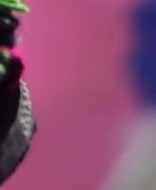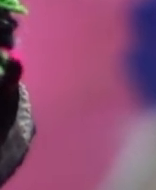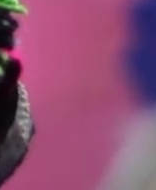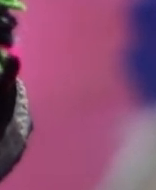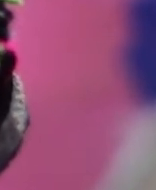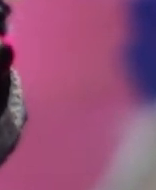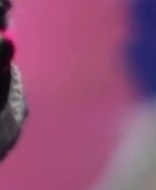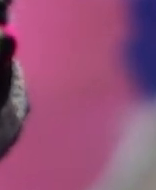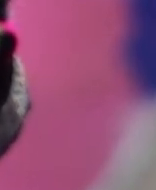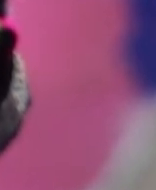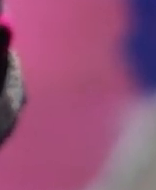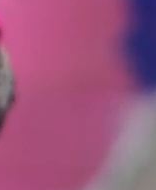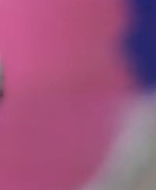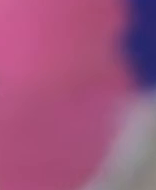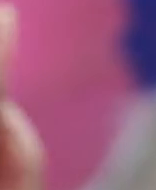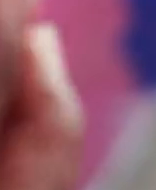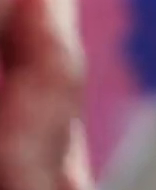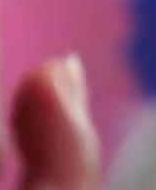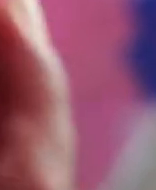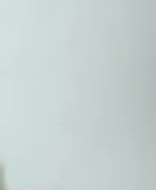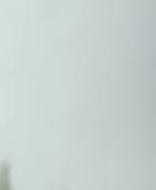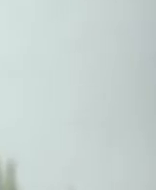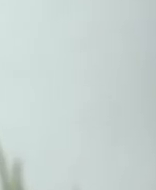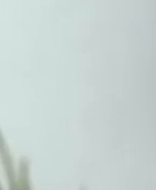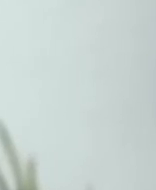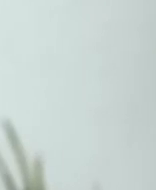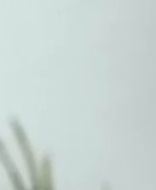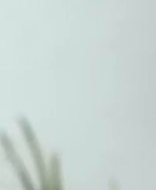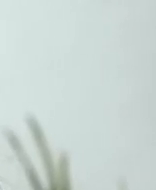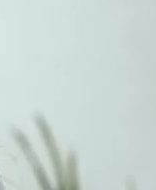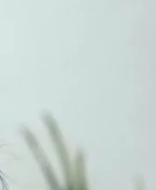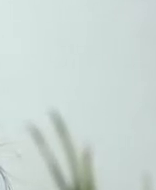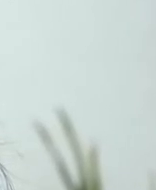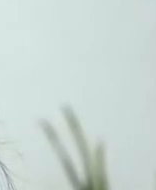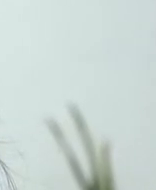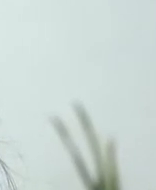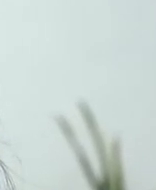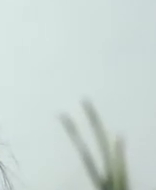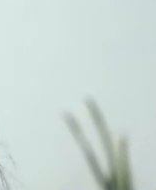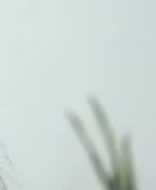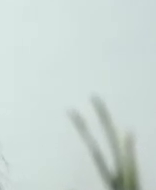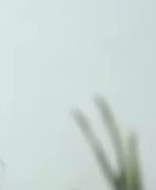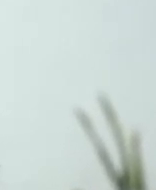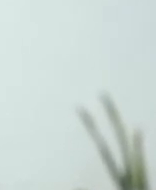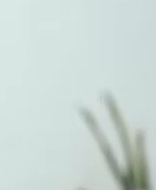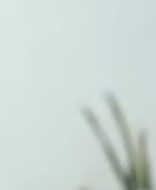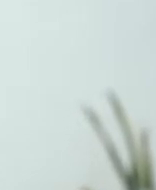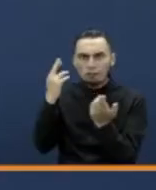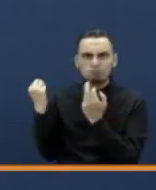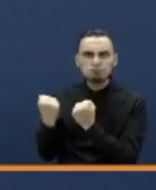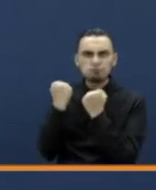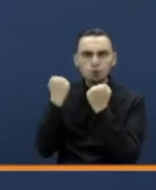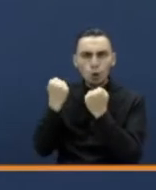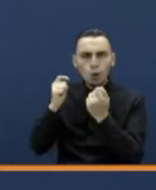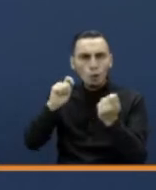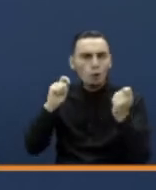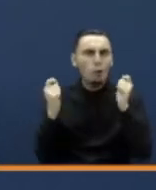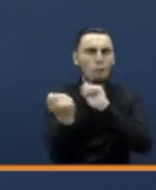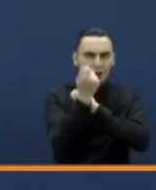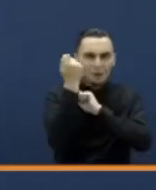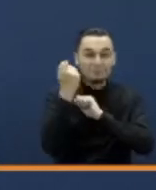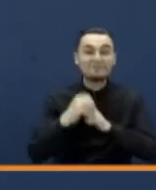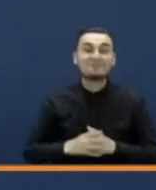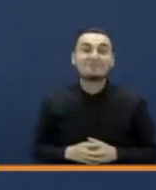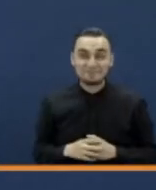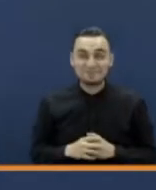esa inclusión social digital y que nos permitirán promover el desarrollo en esta cuarta revolución industrial en el país. En ese proceso, pues